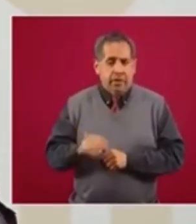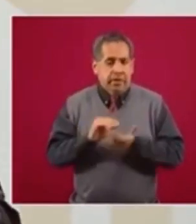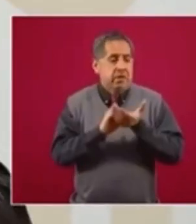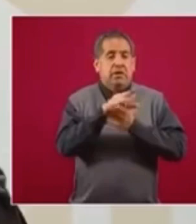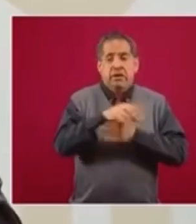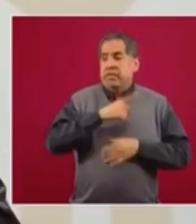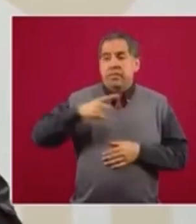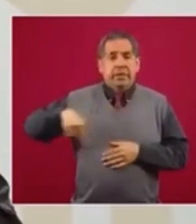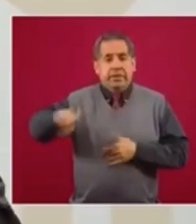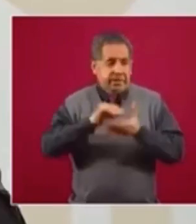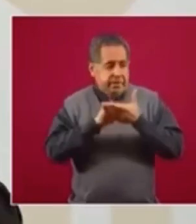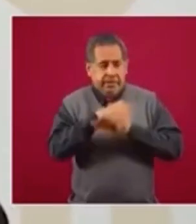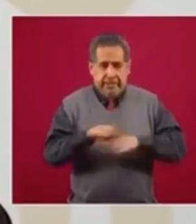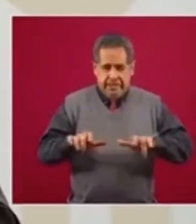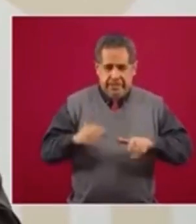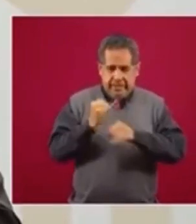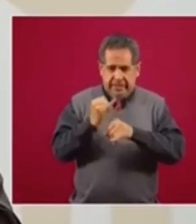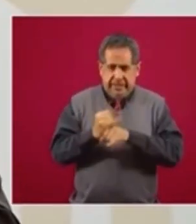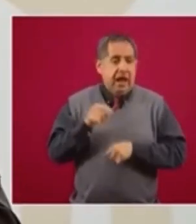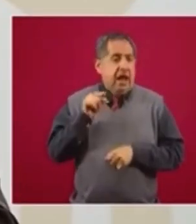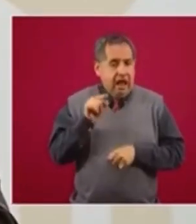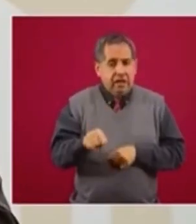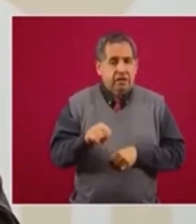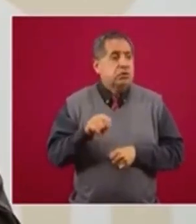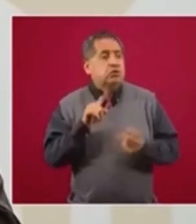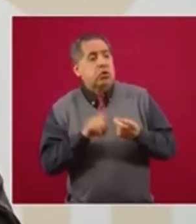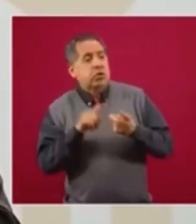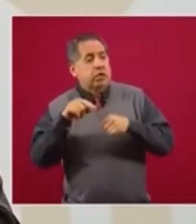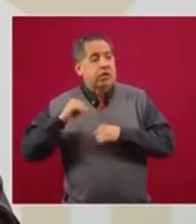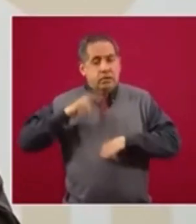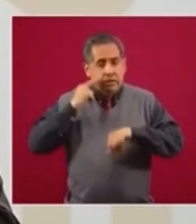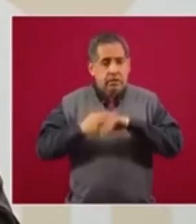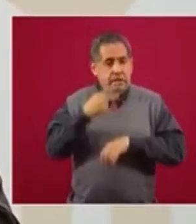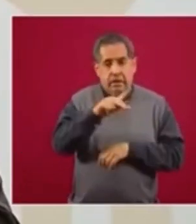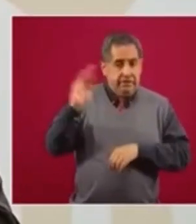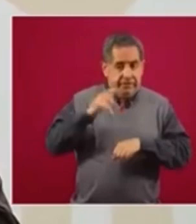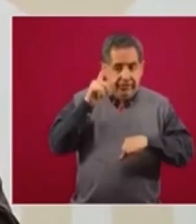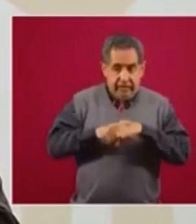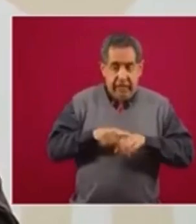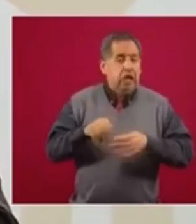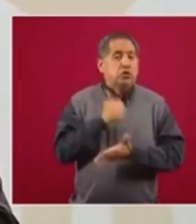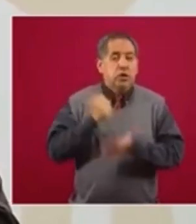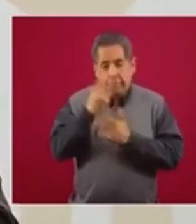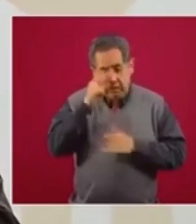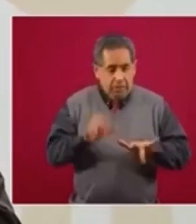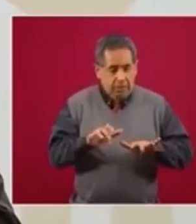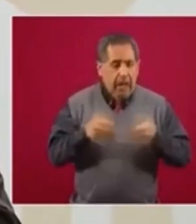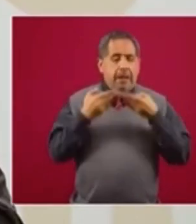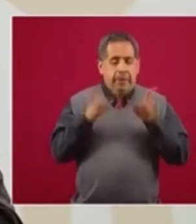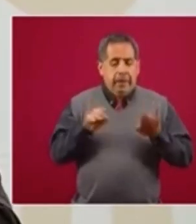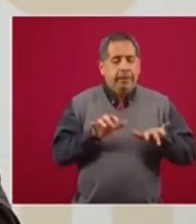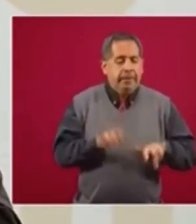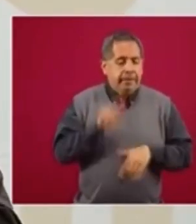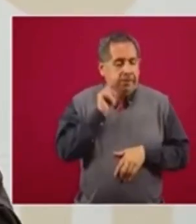deben inscribir en línea en la página de la Autoridad Educativa Federal de la Ciudad de México, tratándose en la